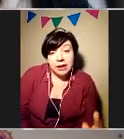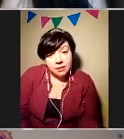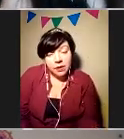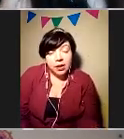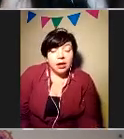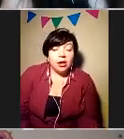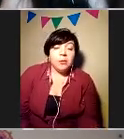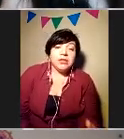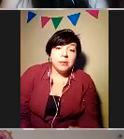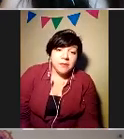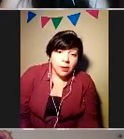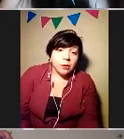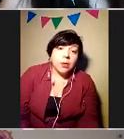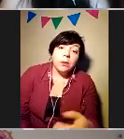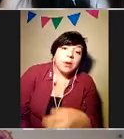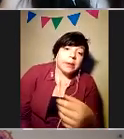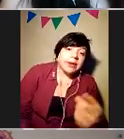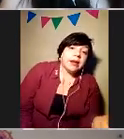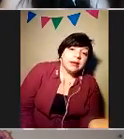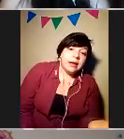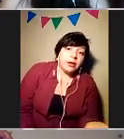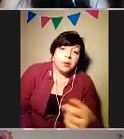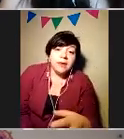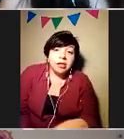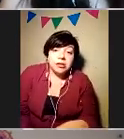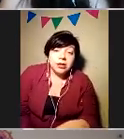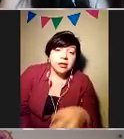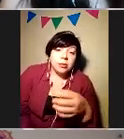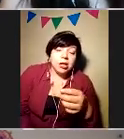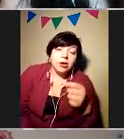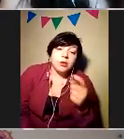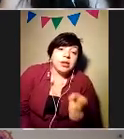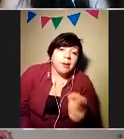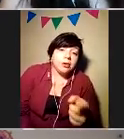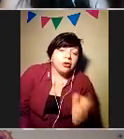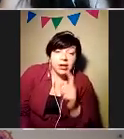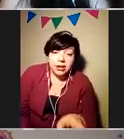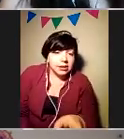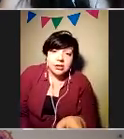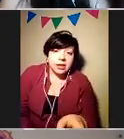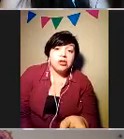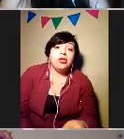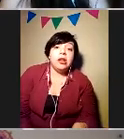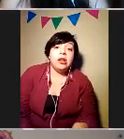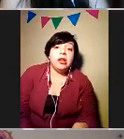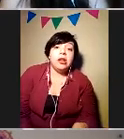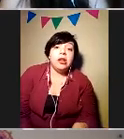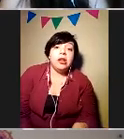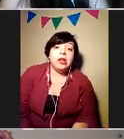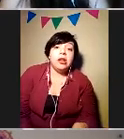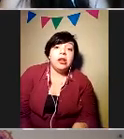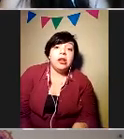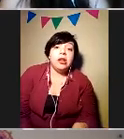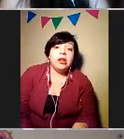el trabajo de, y como decíamos bien, cuando uno compra una prenda en el retail, no hay una valorización directa, porque lo que tú estás pagando no tiene estrecha relación con